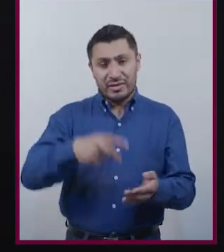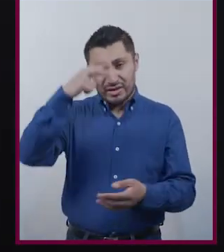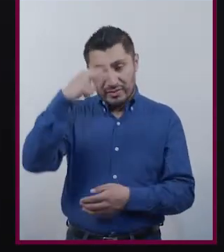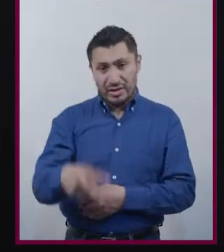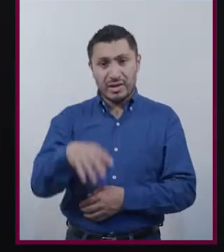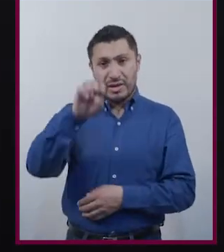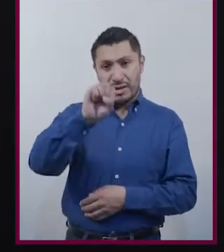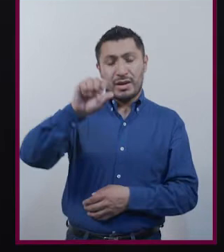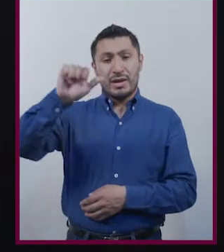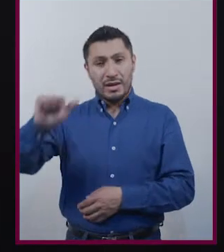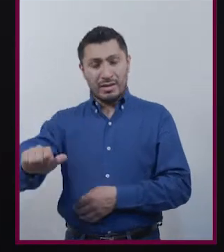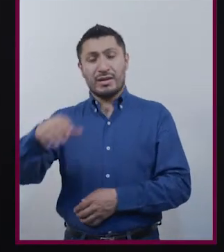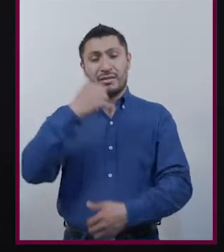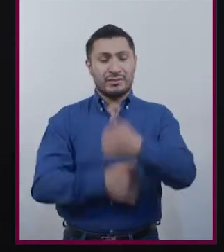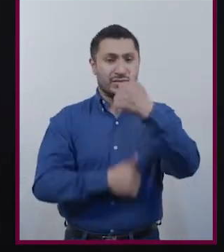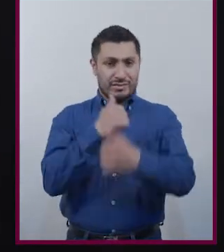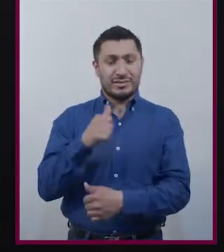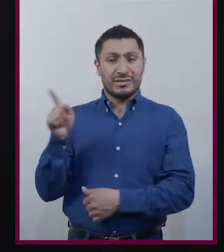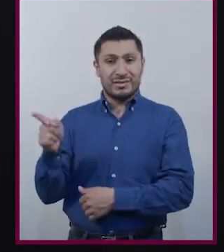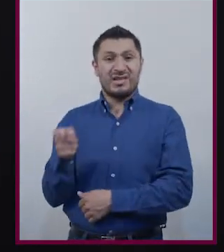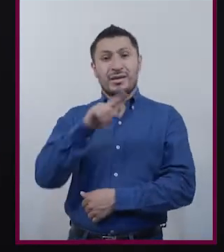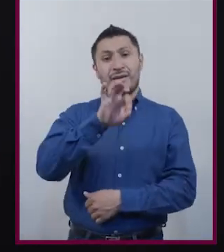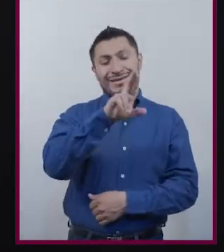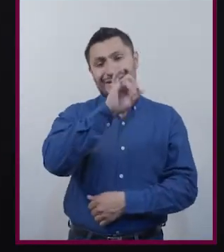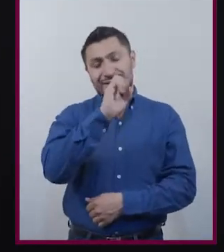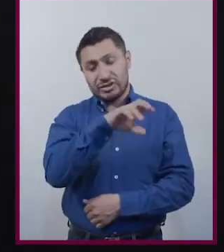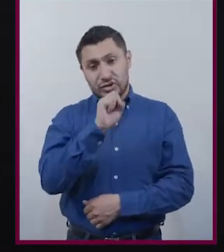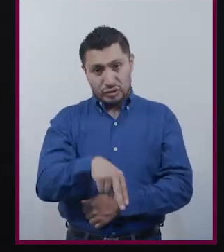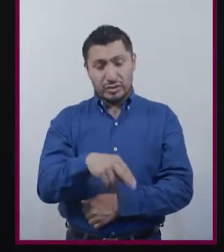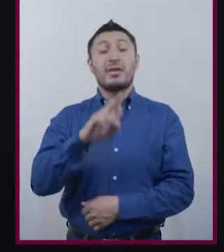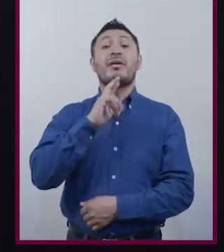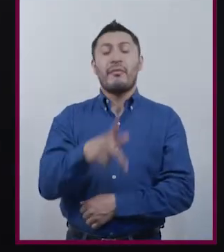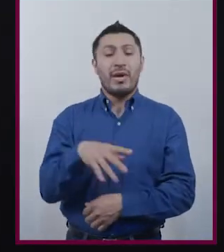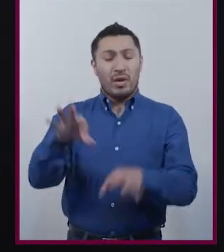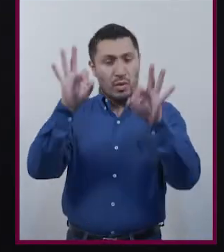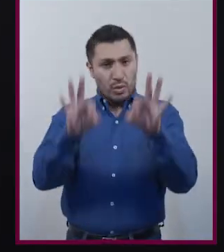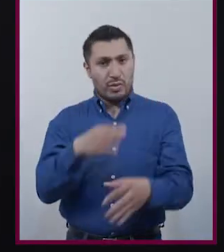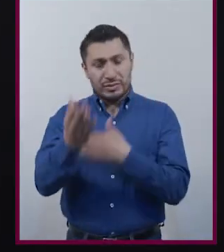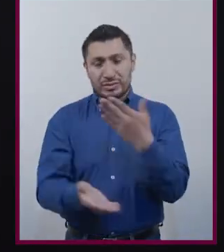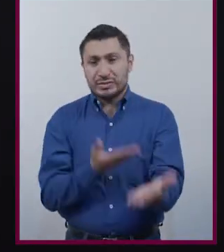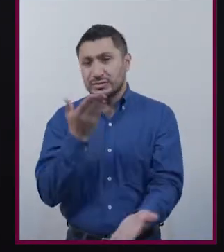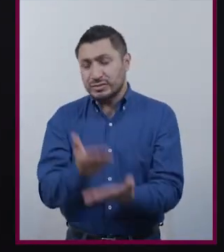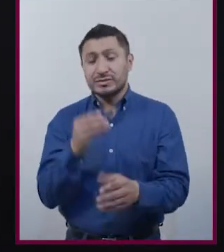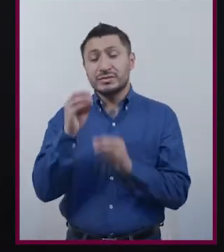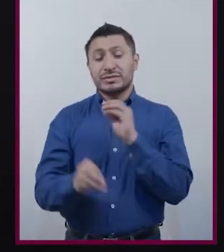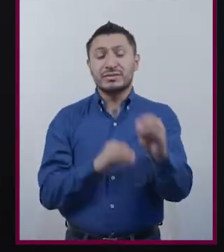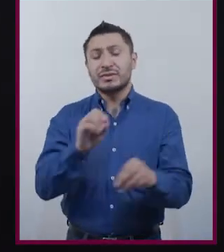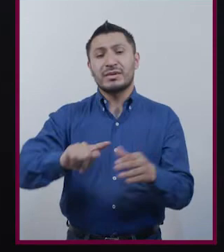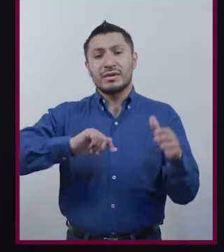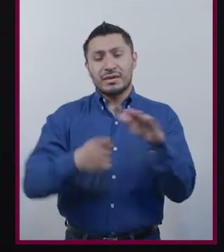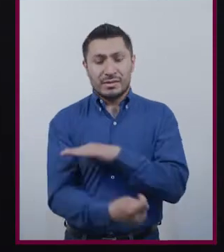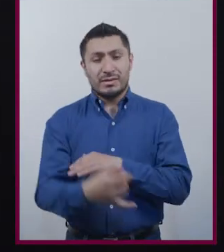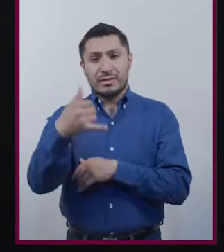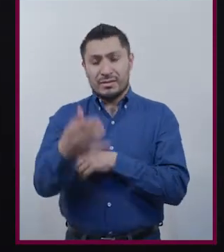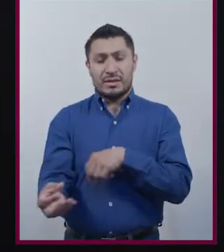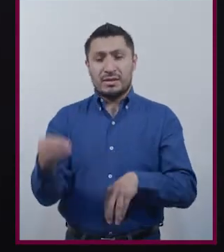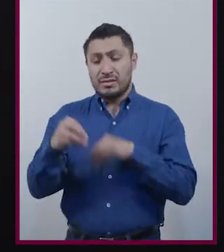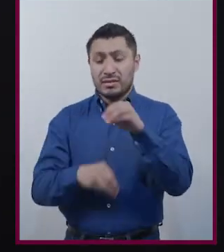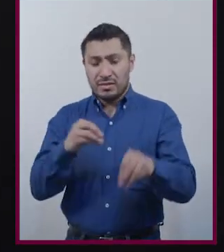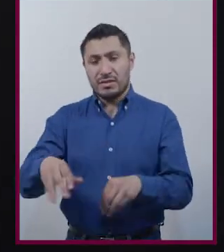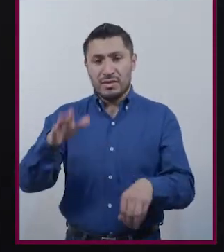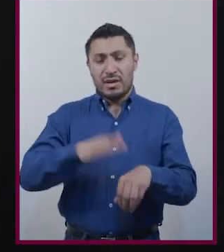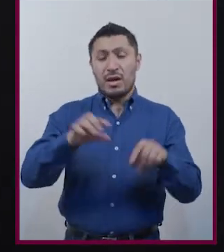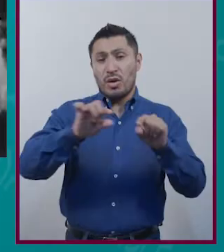La competencia entre esta y la de Ericsson los llevó a mejorar la calidad en el servicio. Perfeccionaron su tecnología e instalaron más